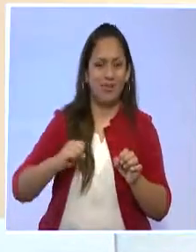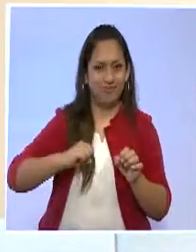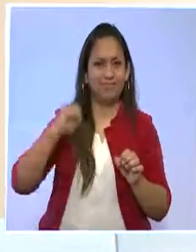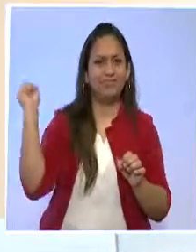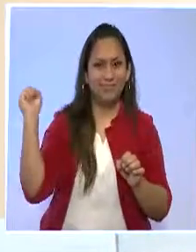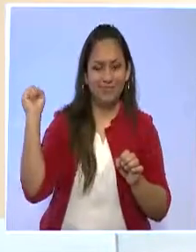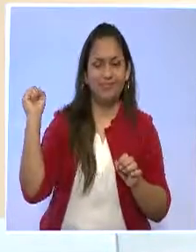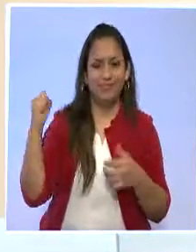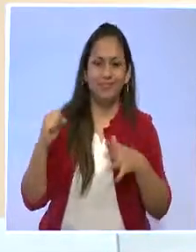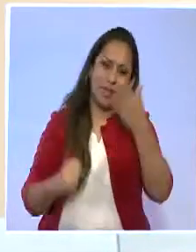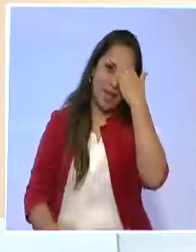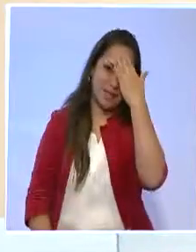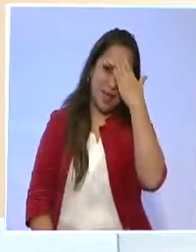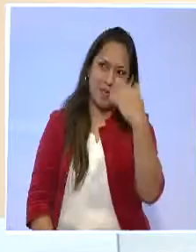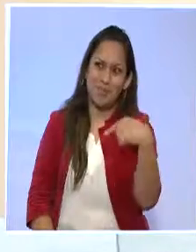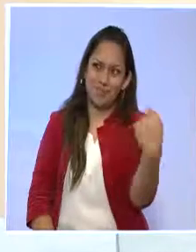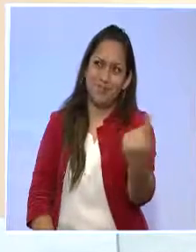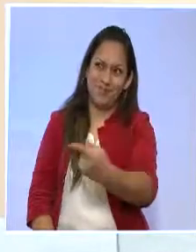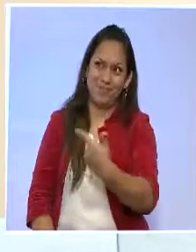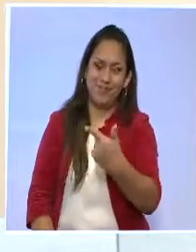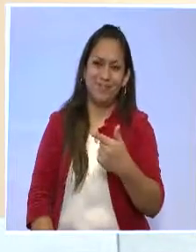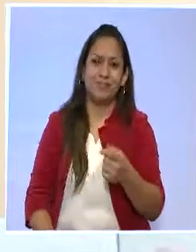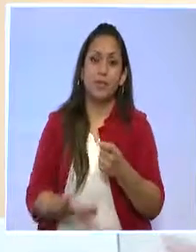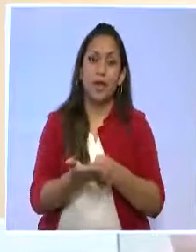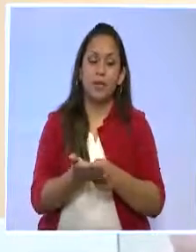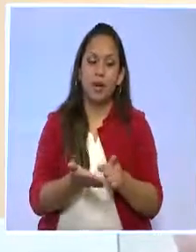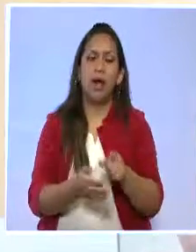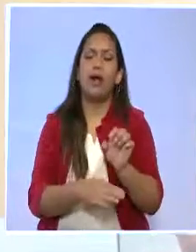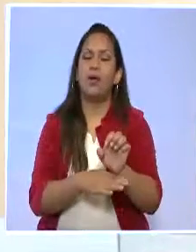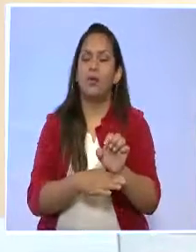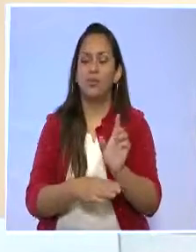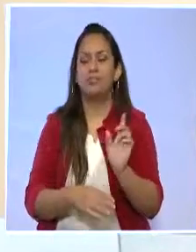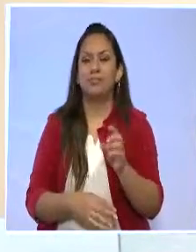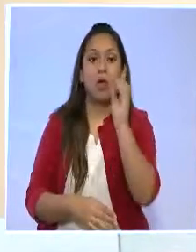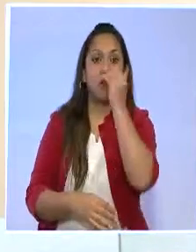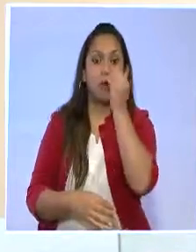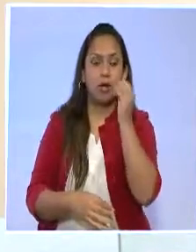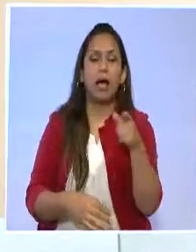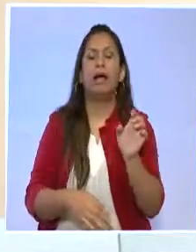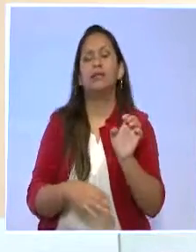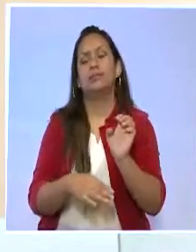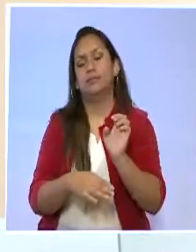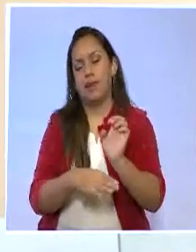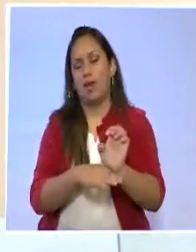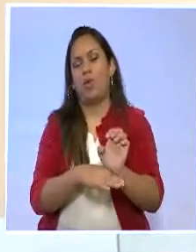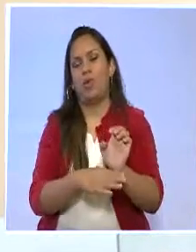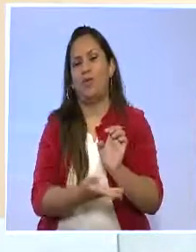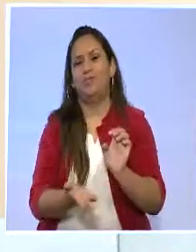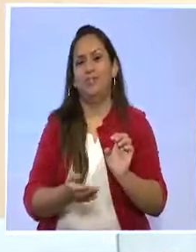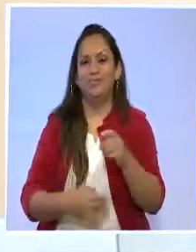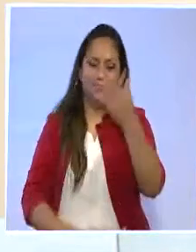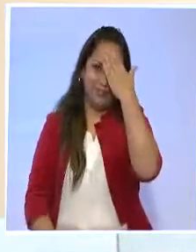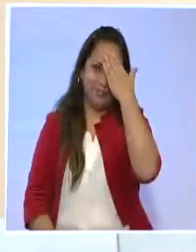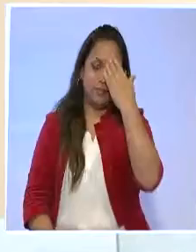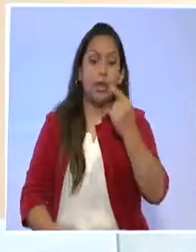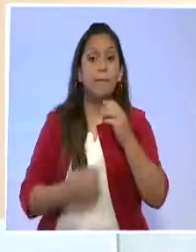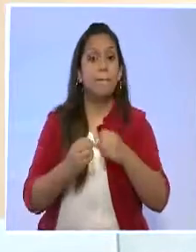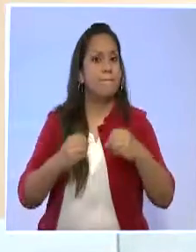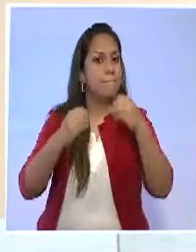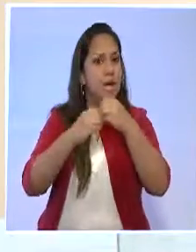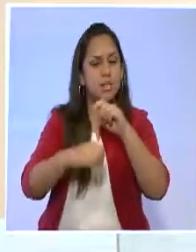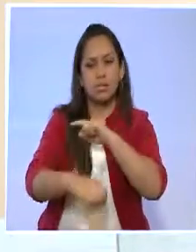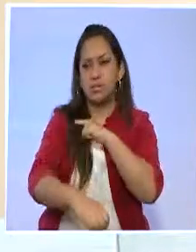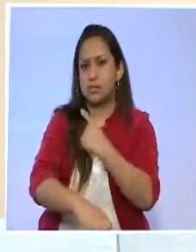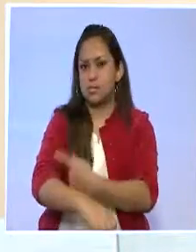de la del mercado pero realmente necesitamos potencializar y hay un 10% ese